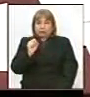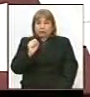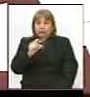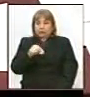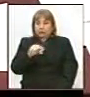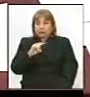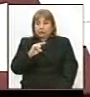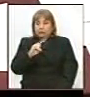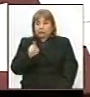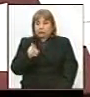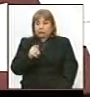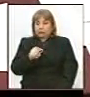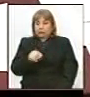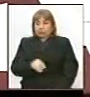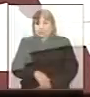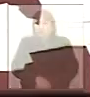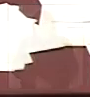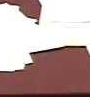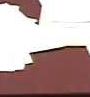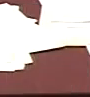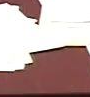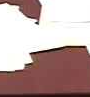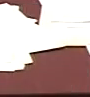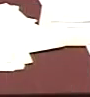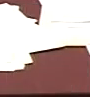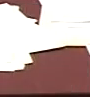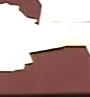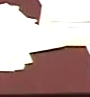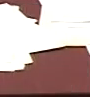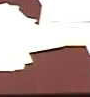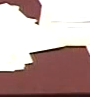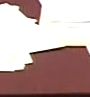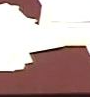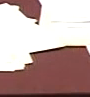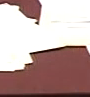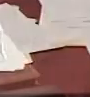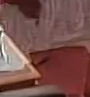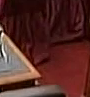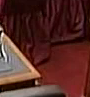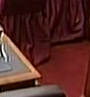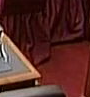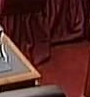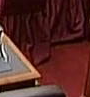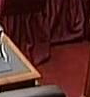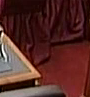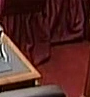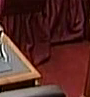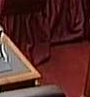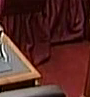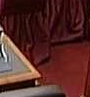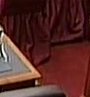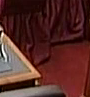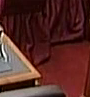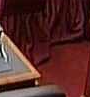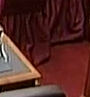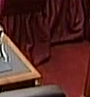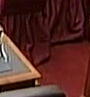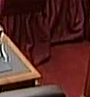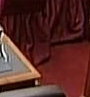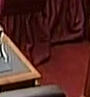presidente voy a ser muy muy breve con relación al al estadio de esta de esta